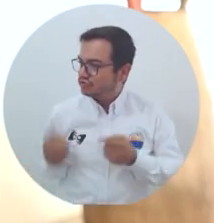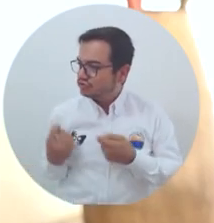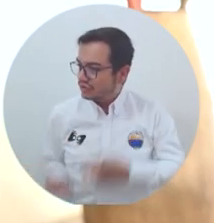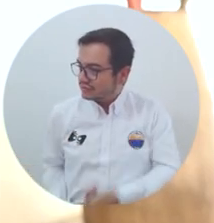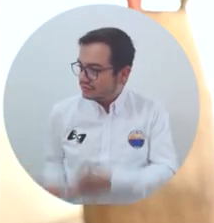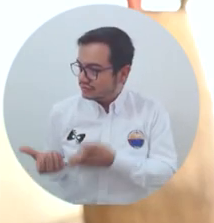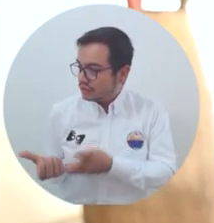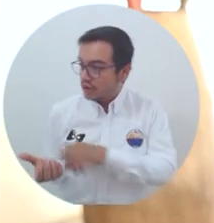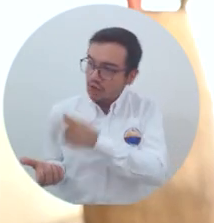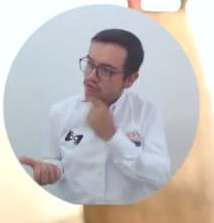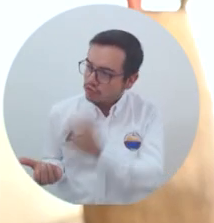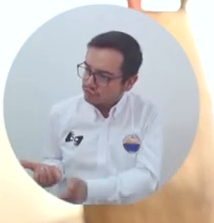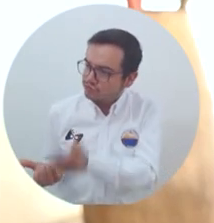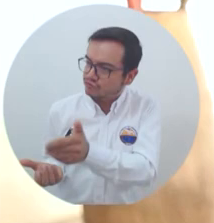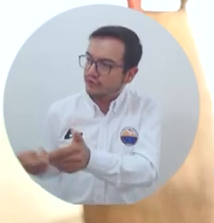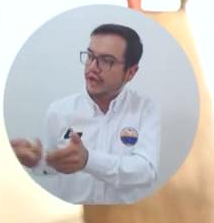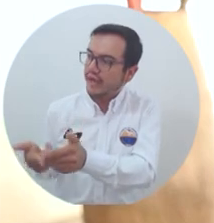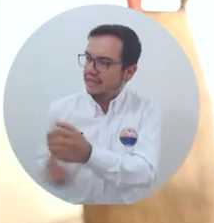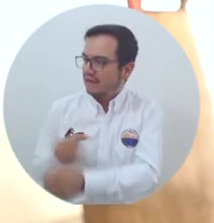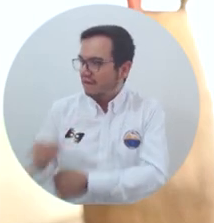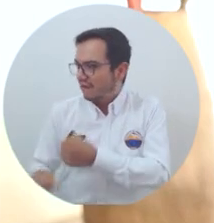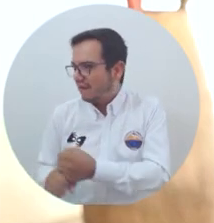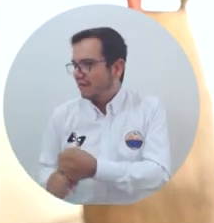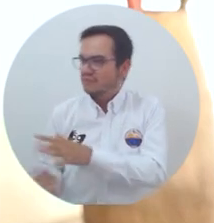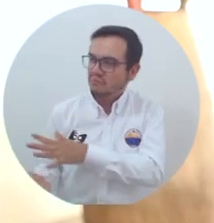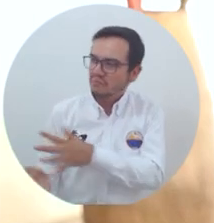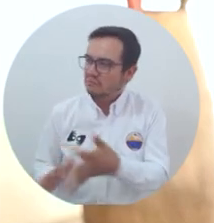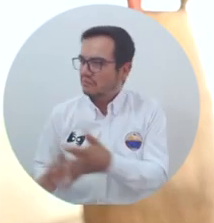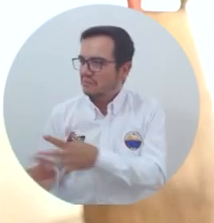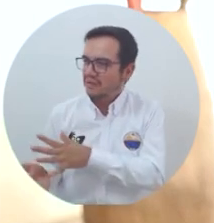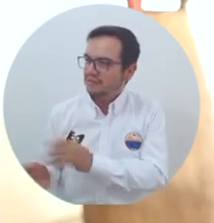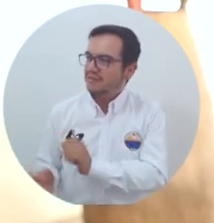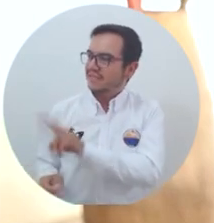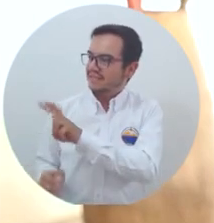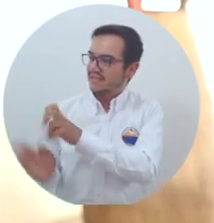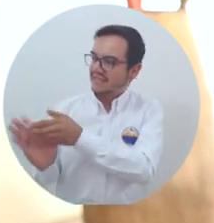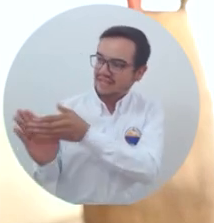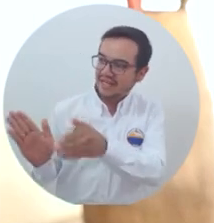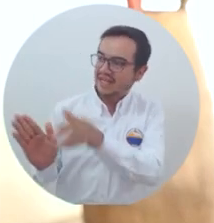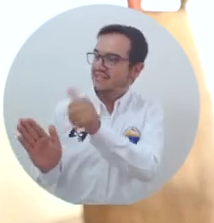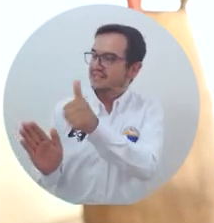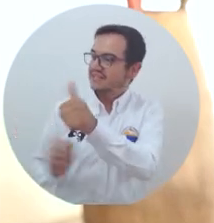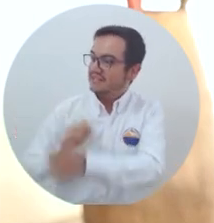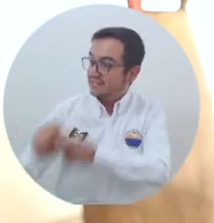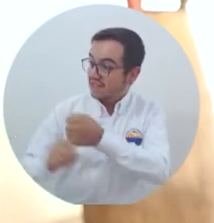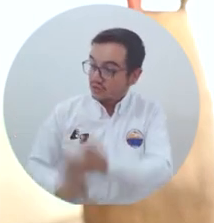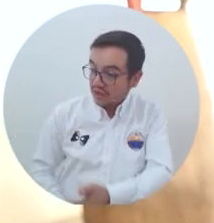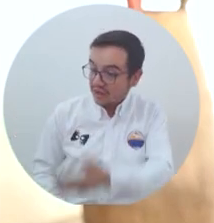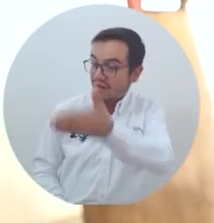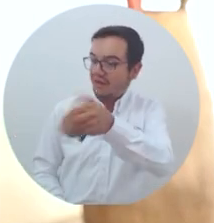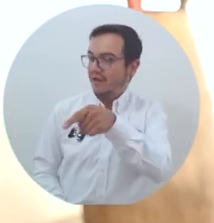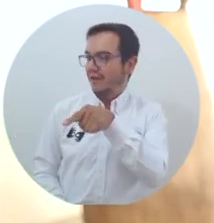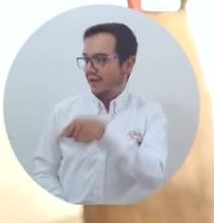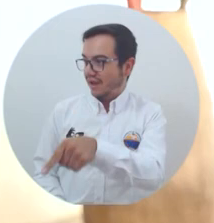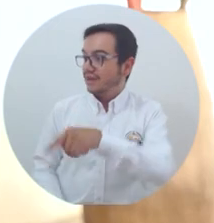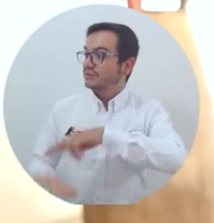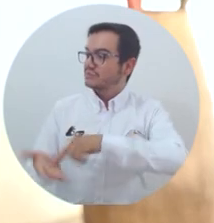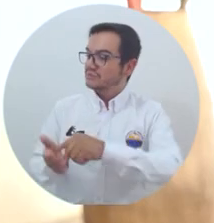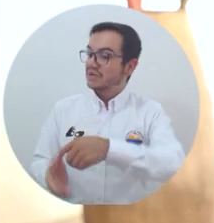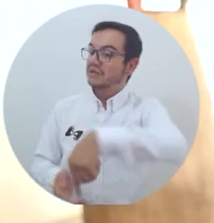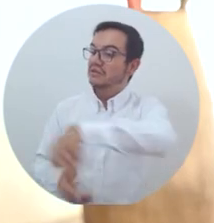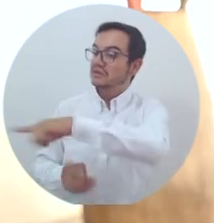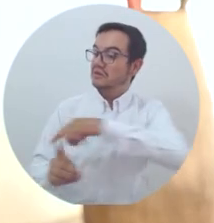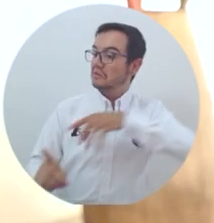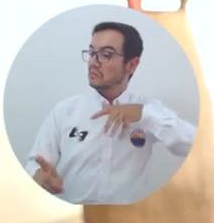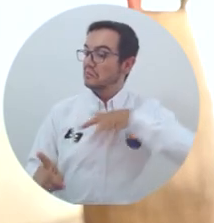nacidos y otros en niños un poco más grandecitos en edad, en intervalos de 7 a 10 años, demuestran que